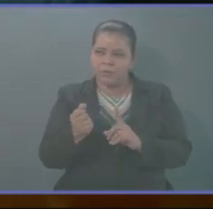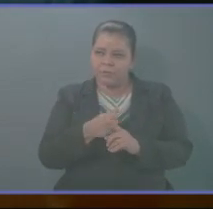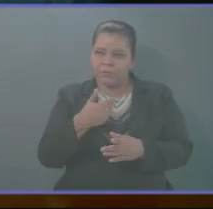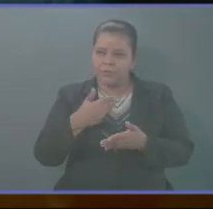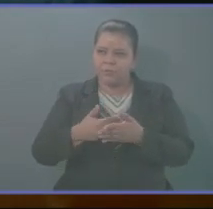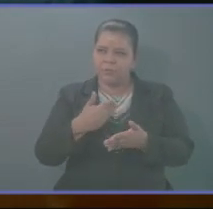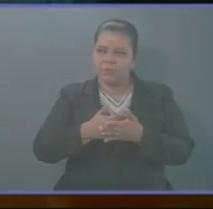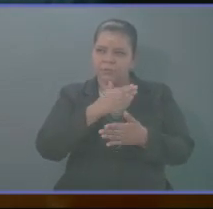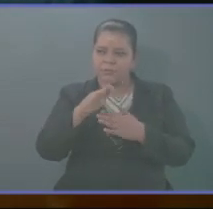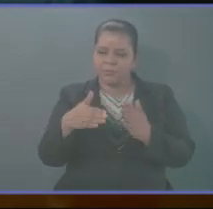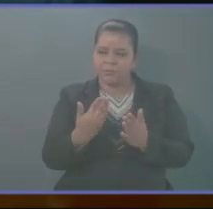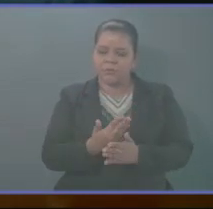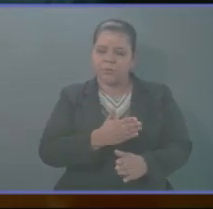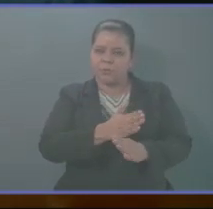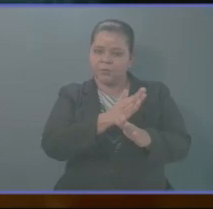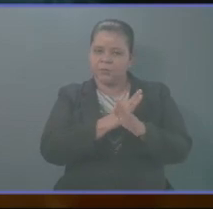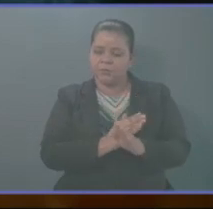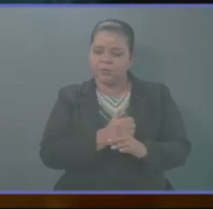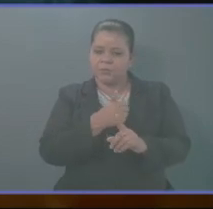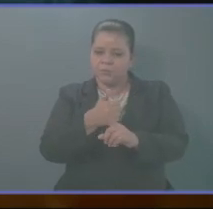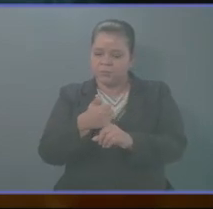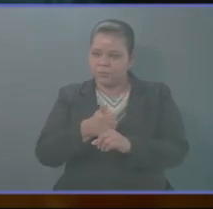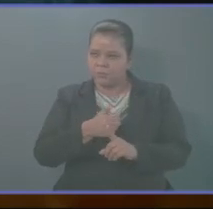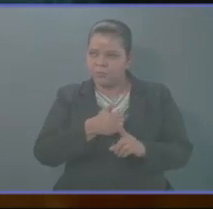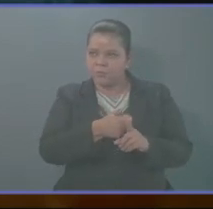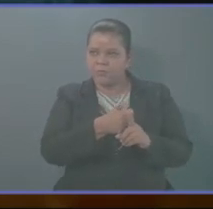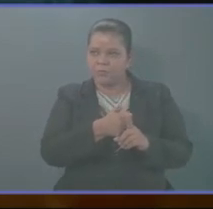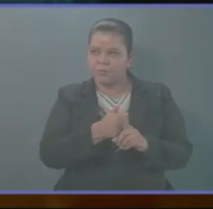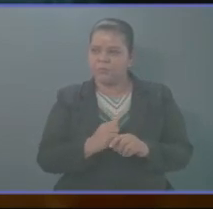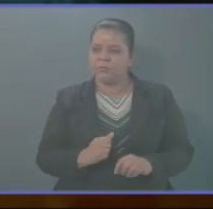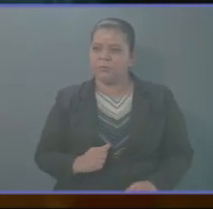o retención de cuotas laborales.